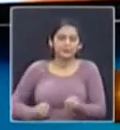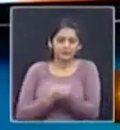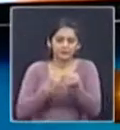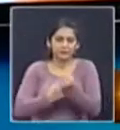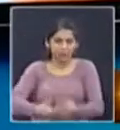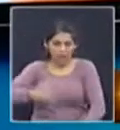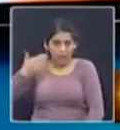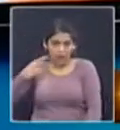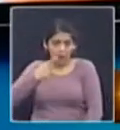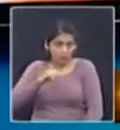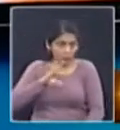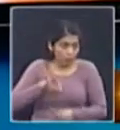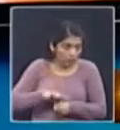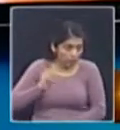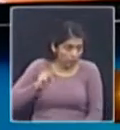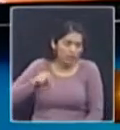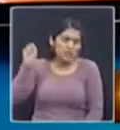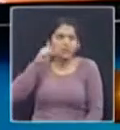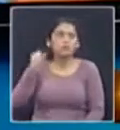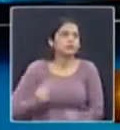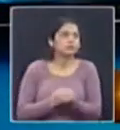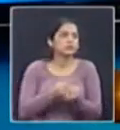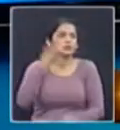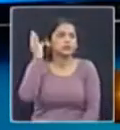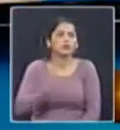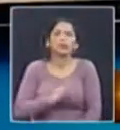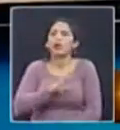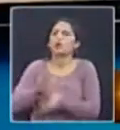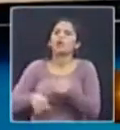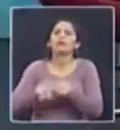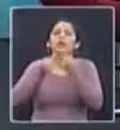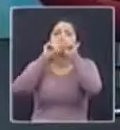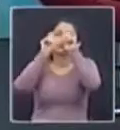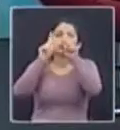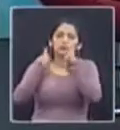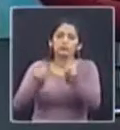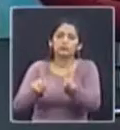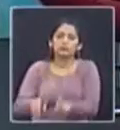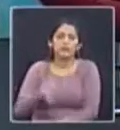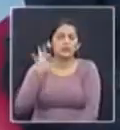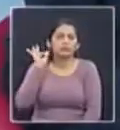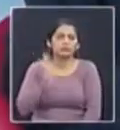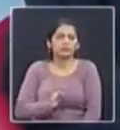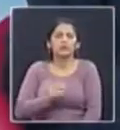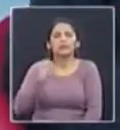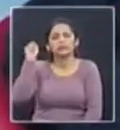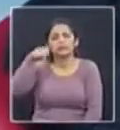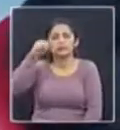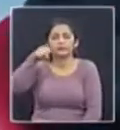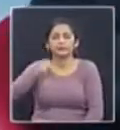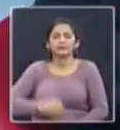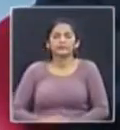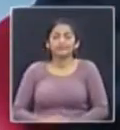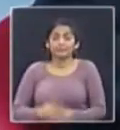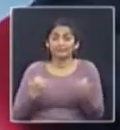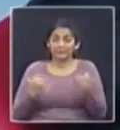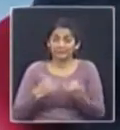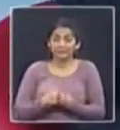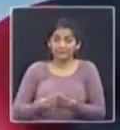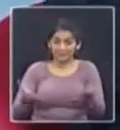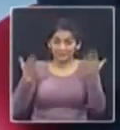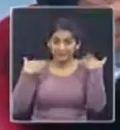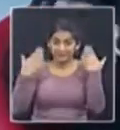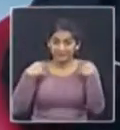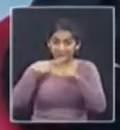inicio y ahora pues nuestra respuesta será sí a toda la crítica dice que él desea arranca el mes de octubre tuve la oportunidad